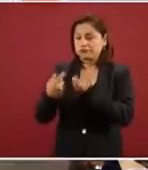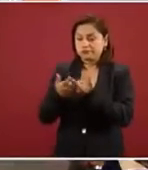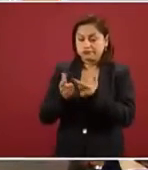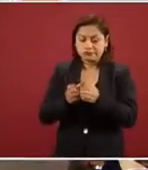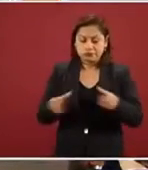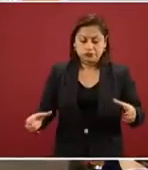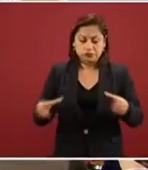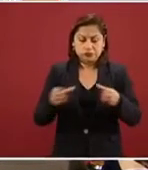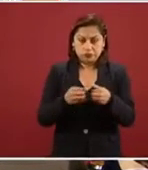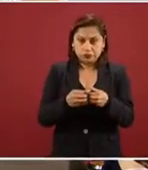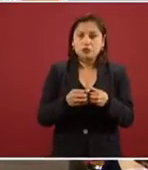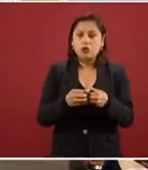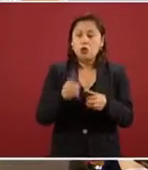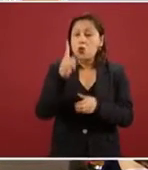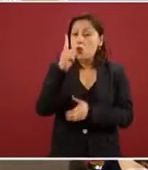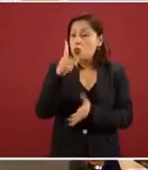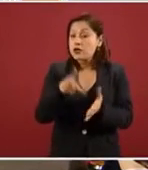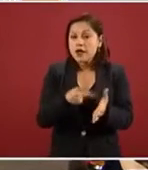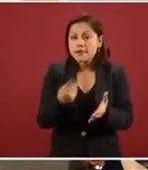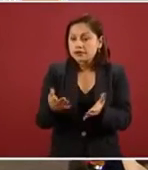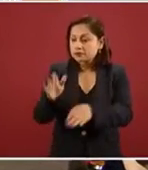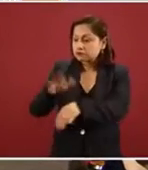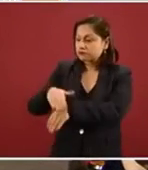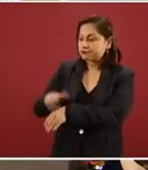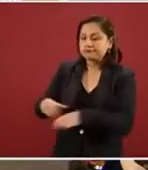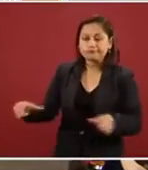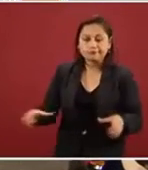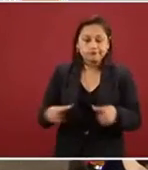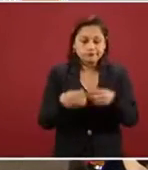que ser instalada en una ocasión.